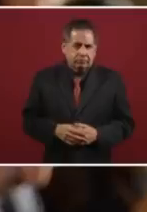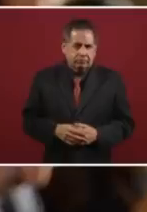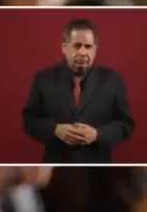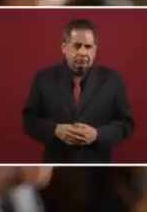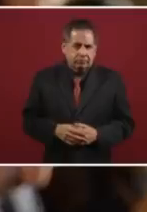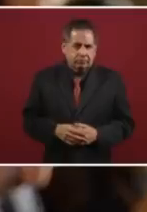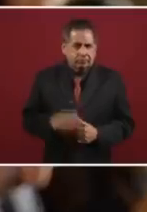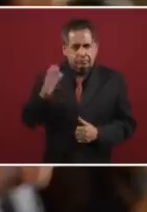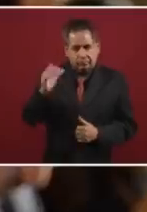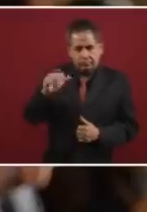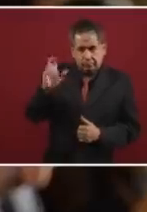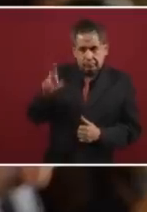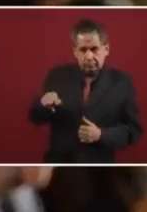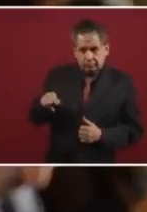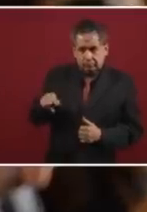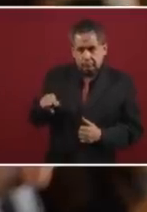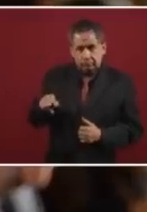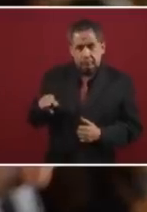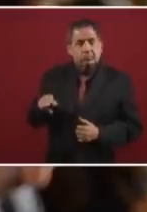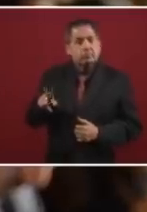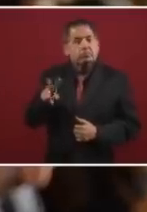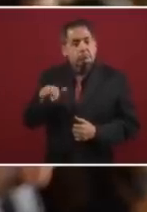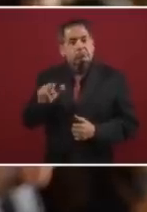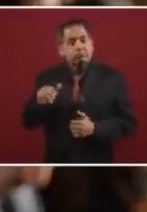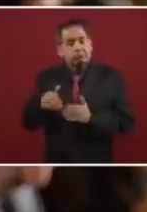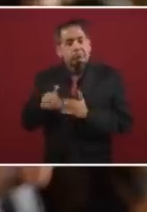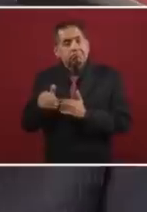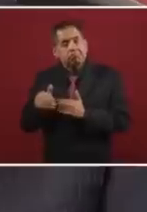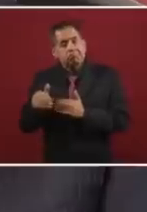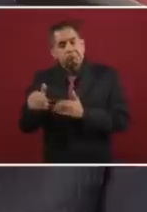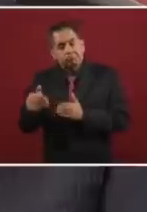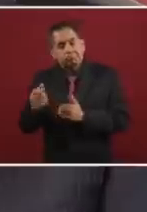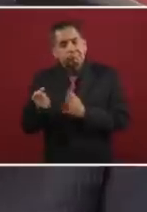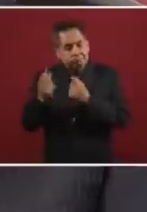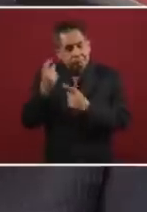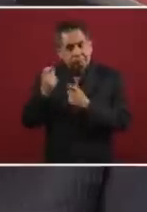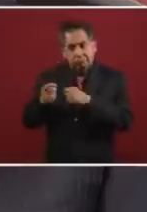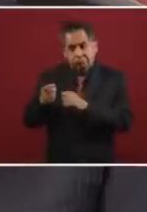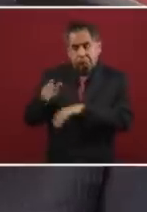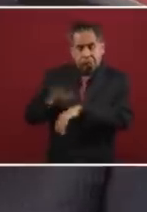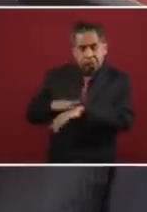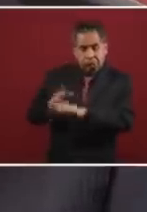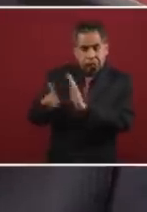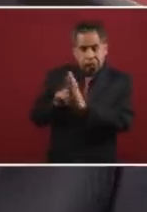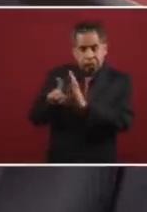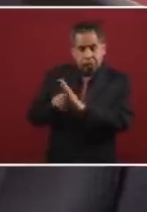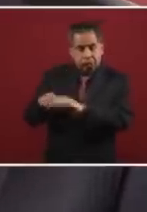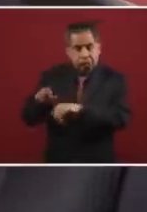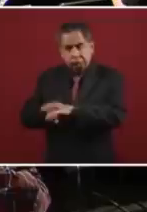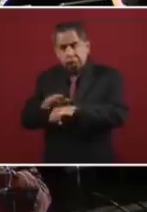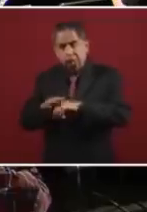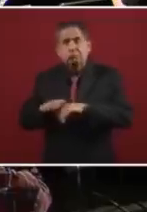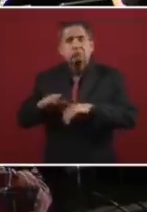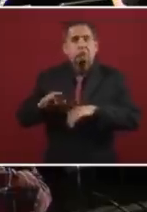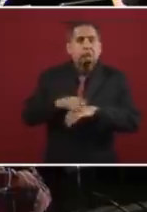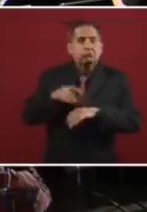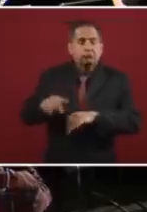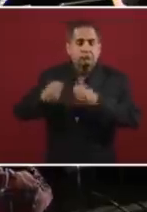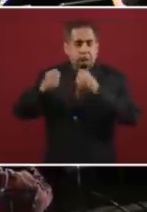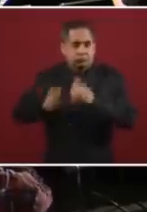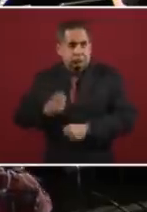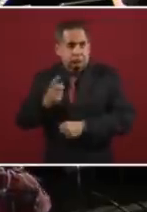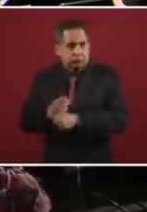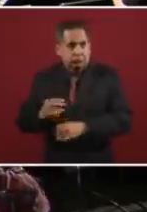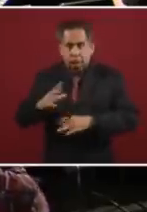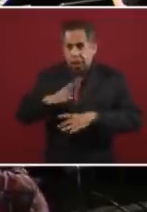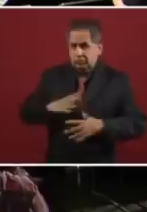cancún va en el mismo sentido son destinos que han recibido alertas de estados porque no garantizan la seguridad de los